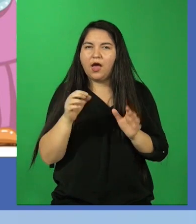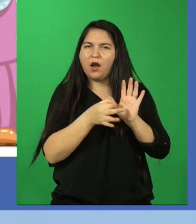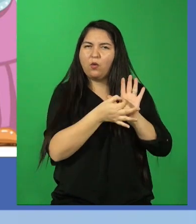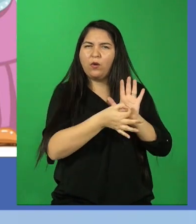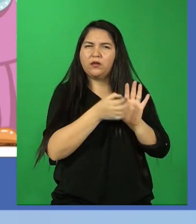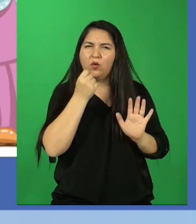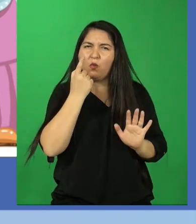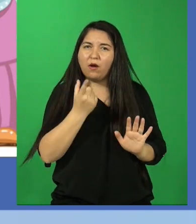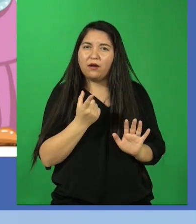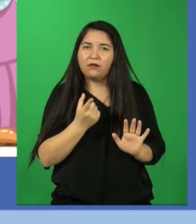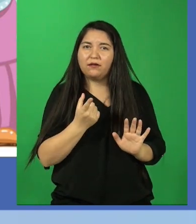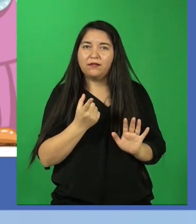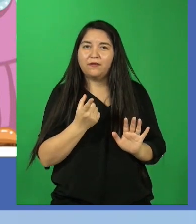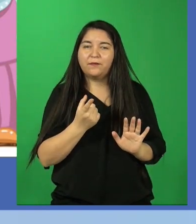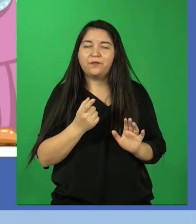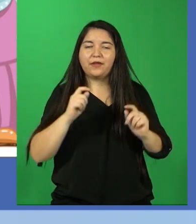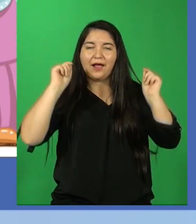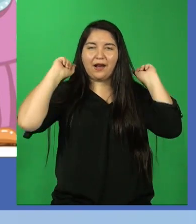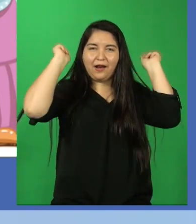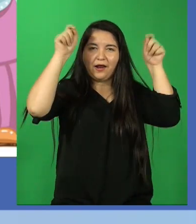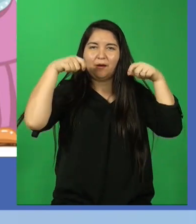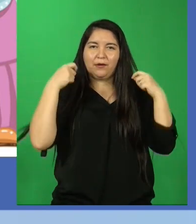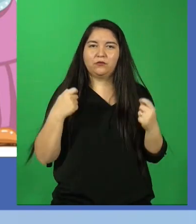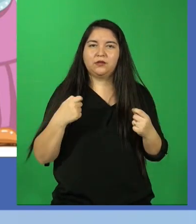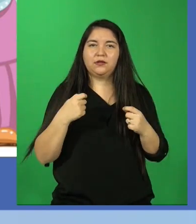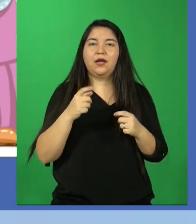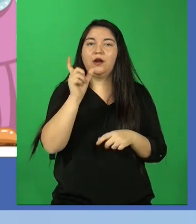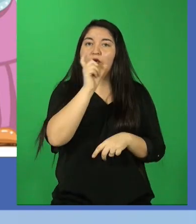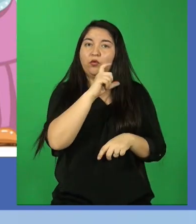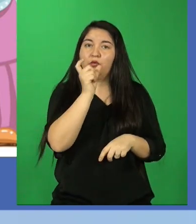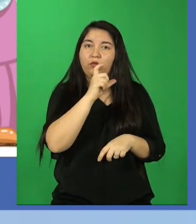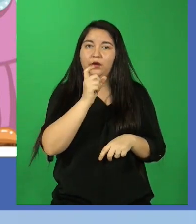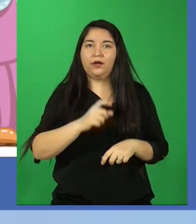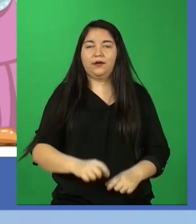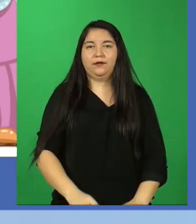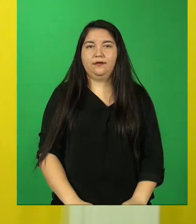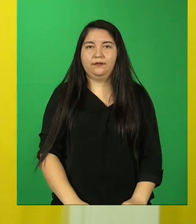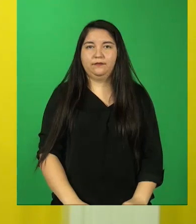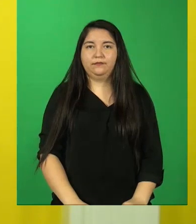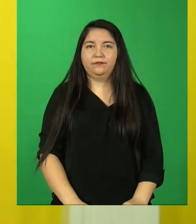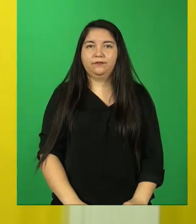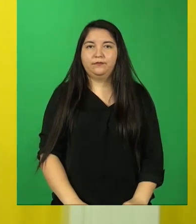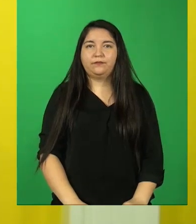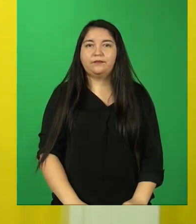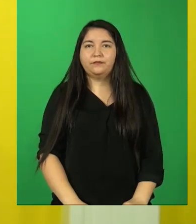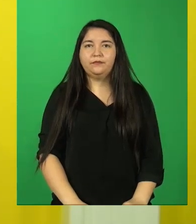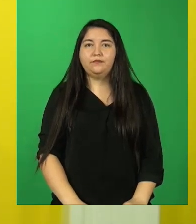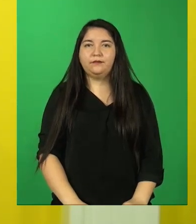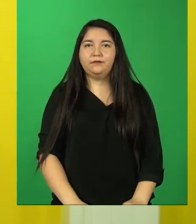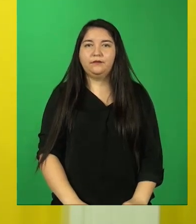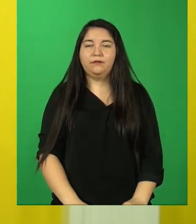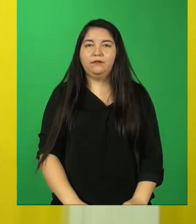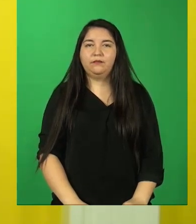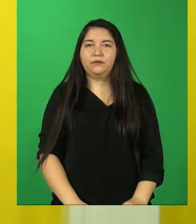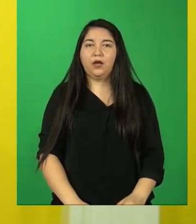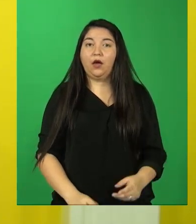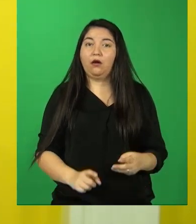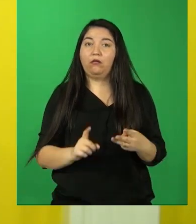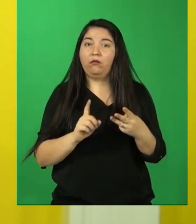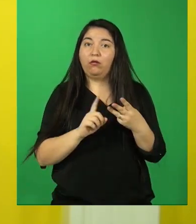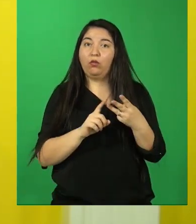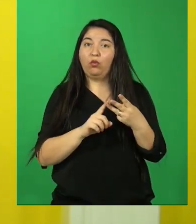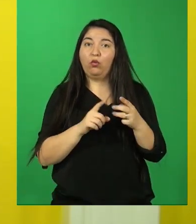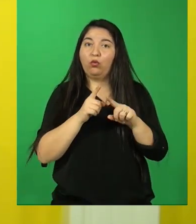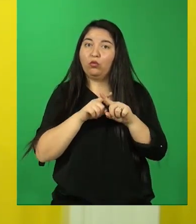Ah, muy bien, de la Caperucita Roja. Y ahí tenemos otro tipo de personaje